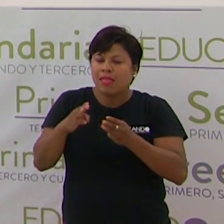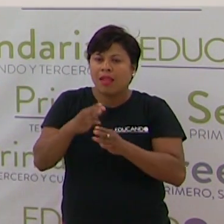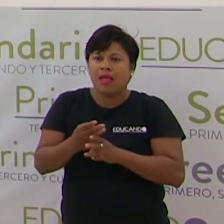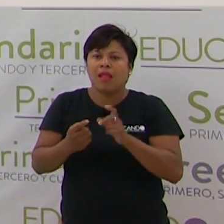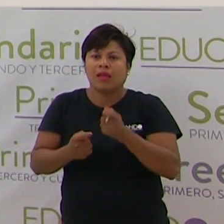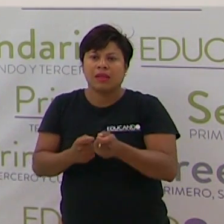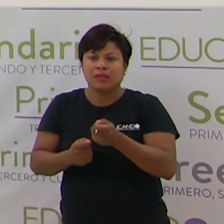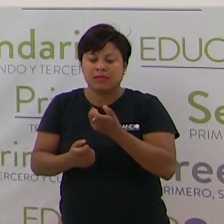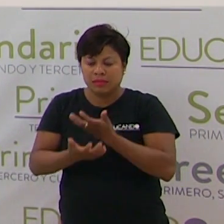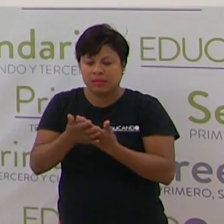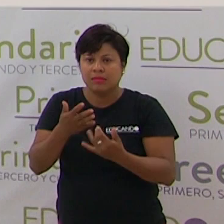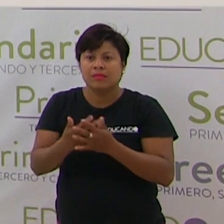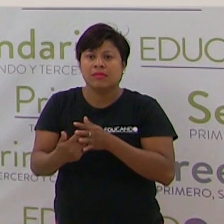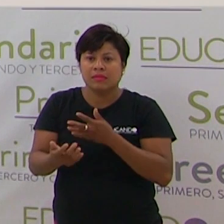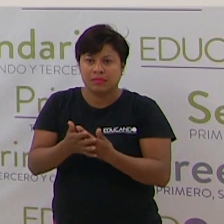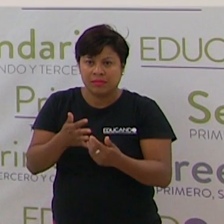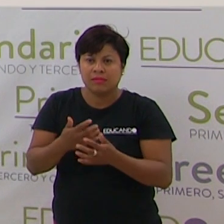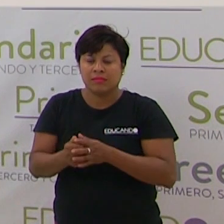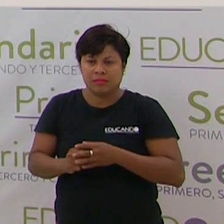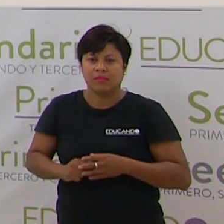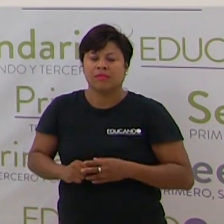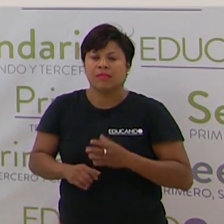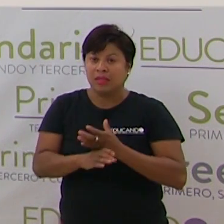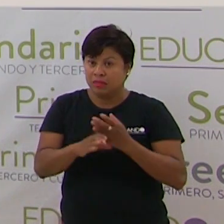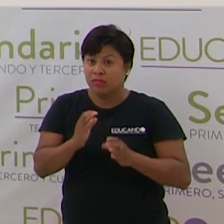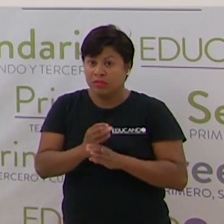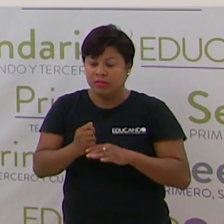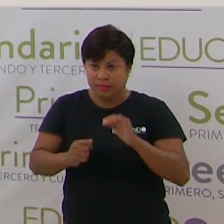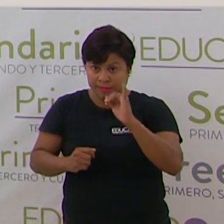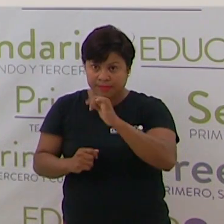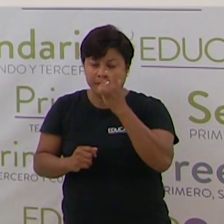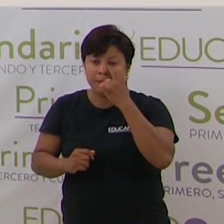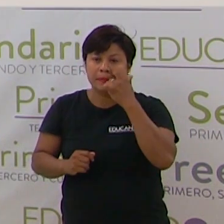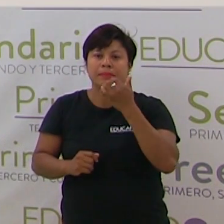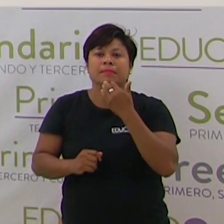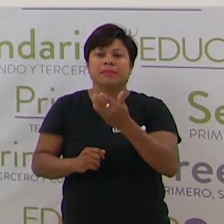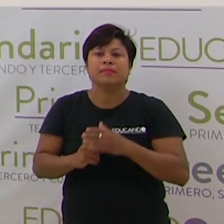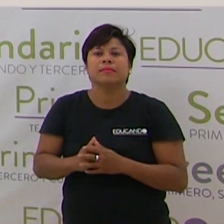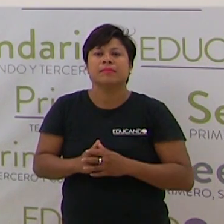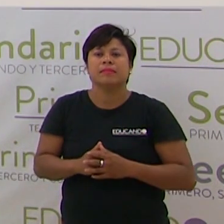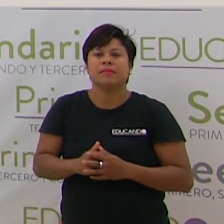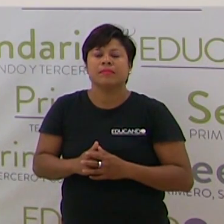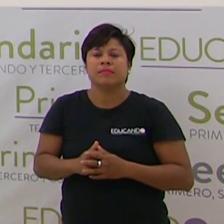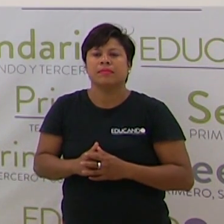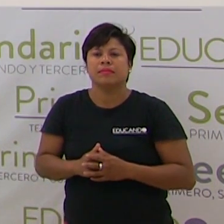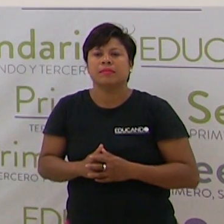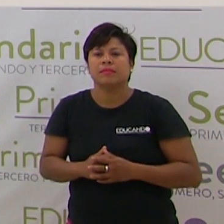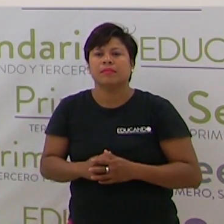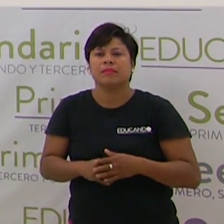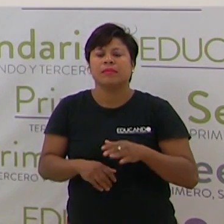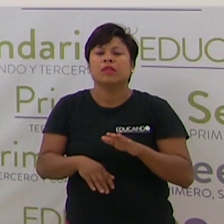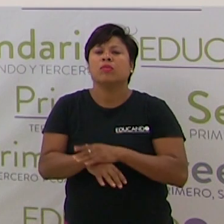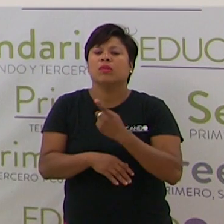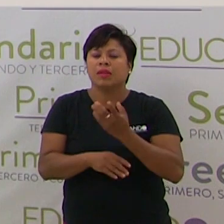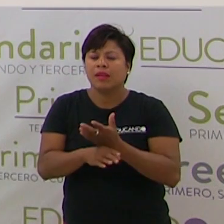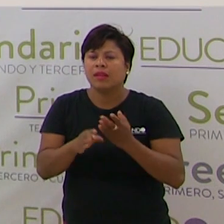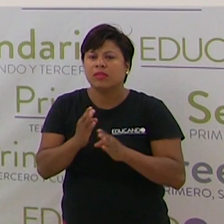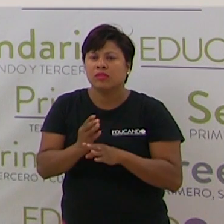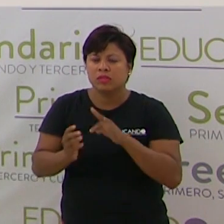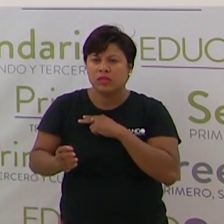el que estén hechos los objetos, ¿sí? Bien, vamos con otra pregunta. ¿Por qué los objetos